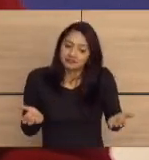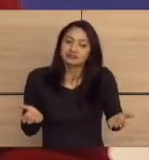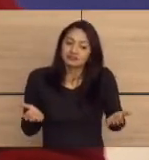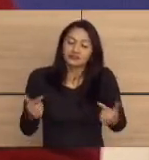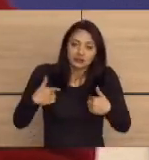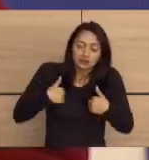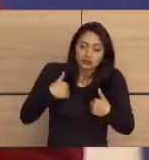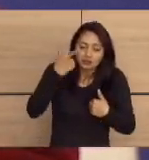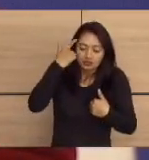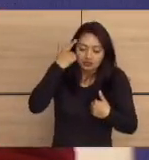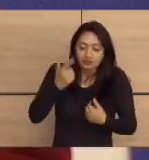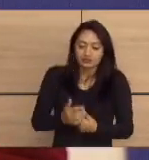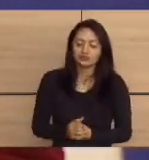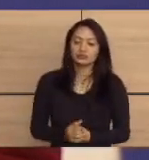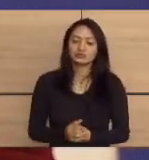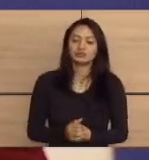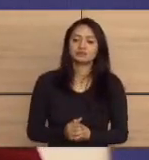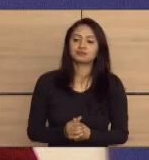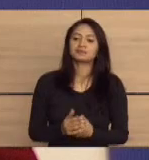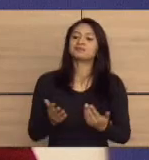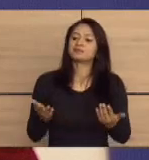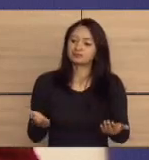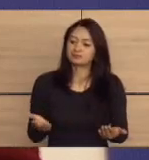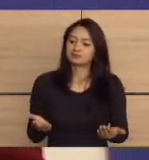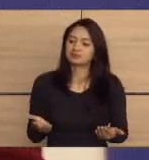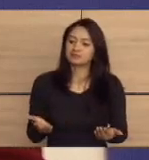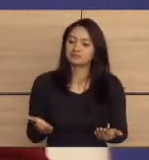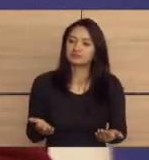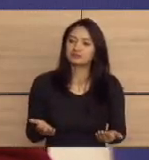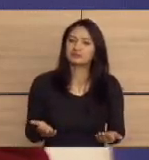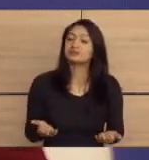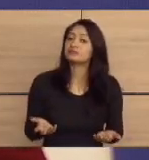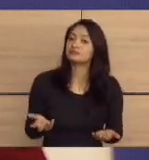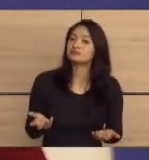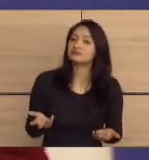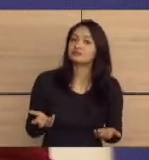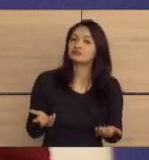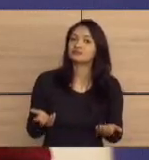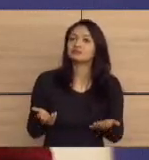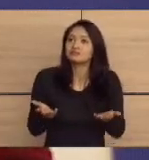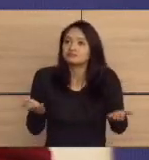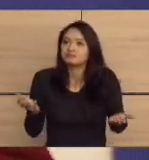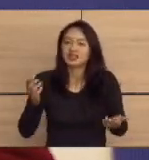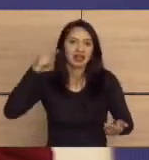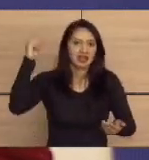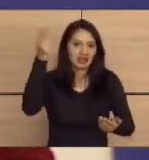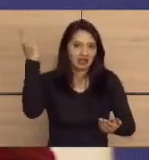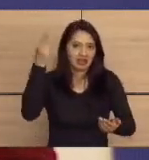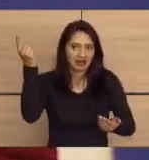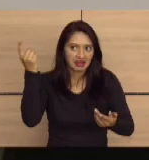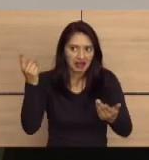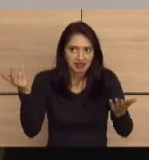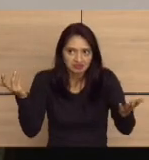creo que, digamos, habría unas cosas generales que uno